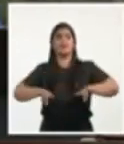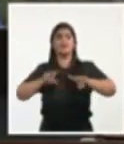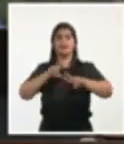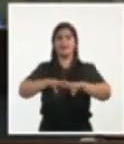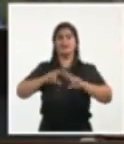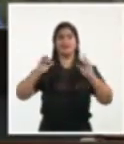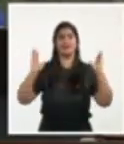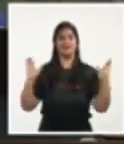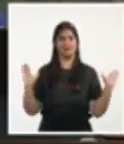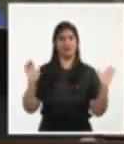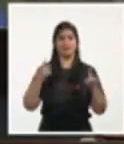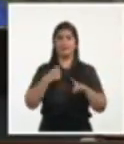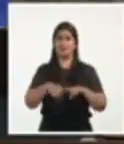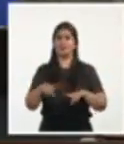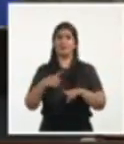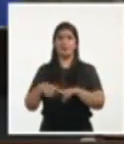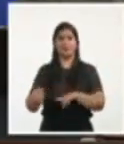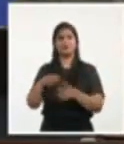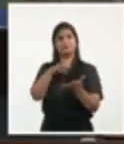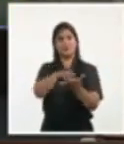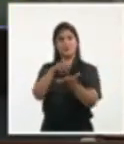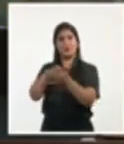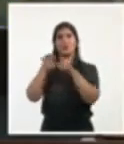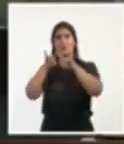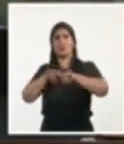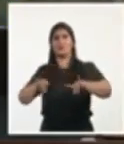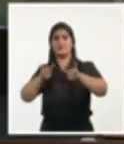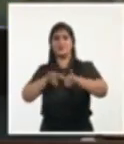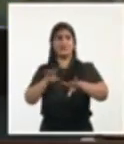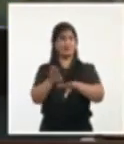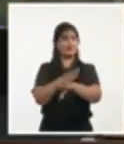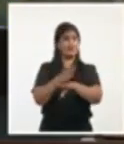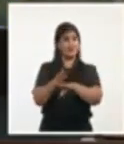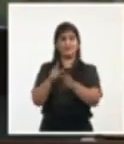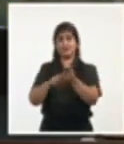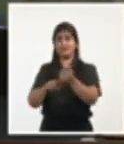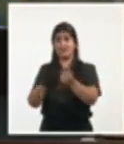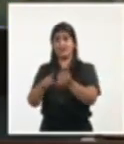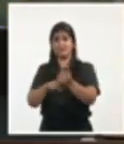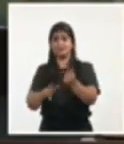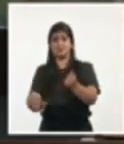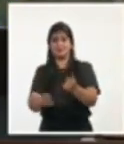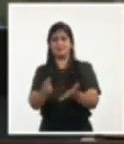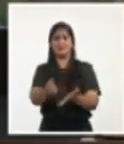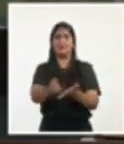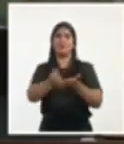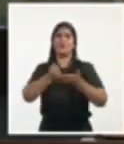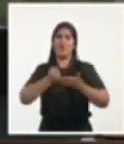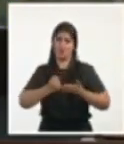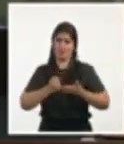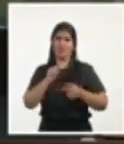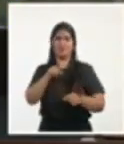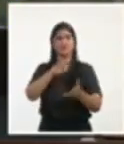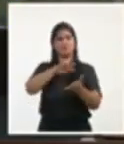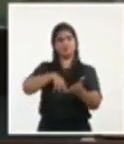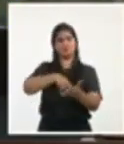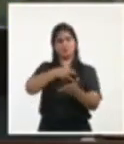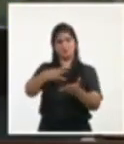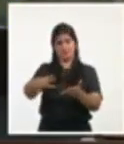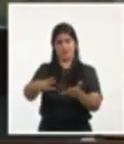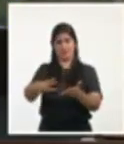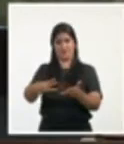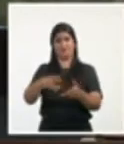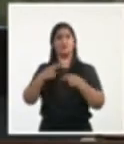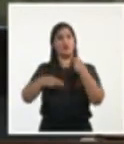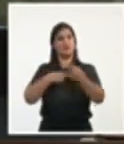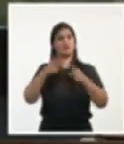investigación y universidades que han estado trabajando de conjunto con las provincias. Y esos modelos han sido predictivos y nos han alertado de situaciones